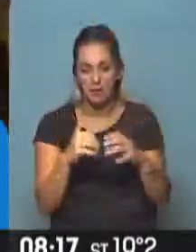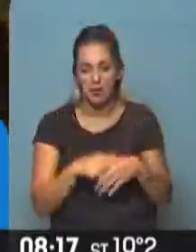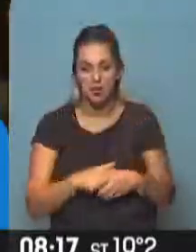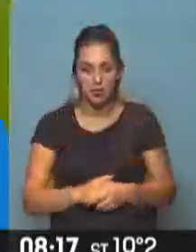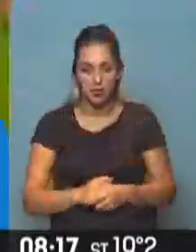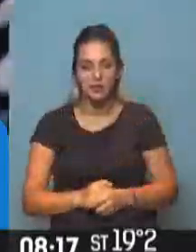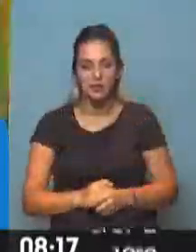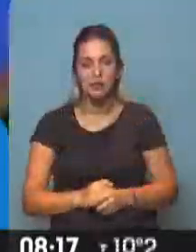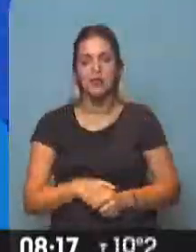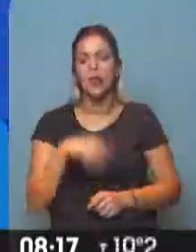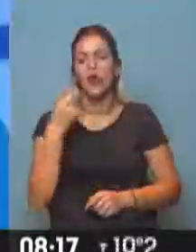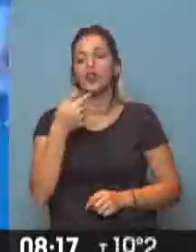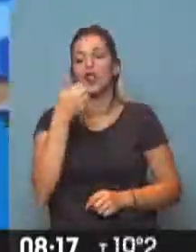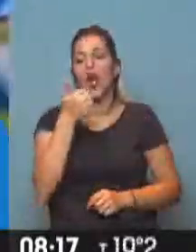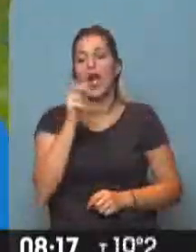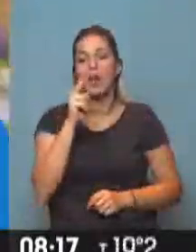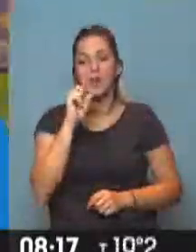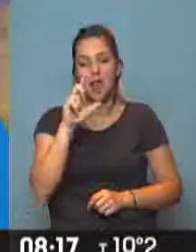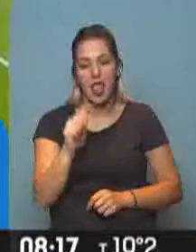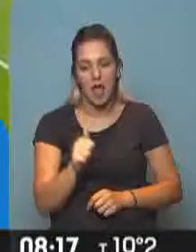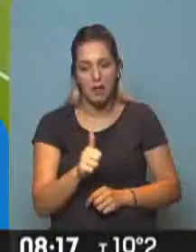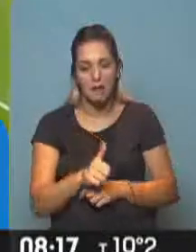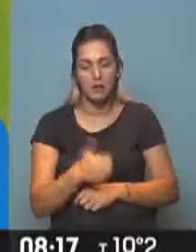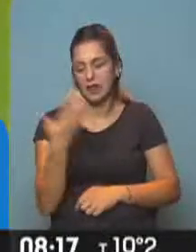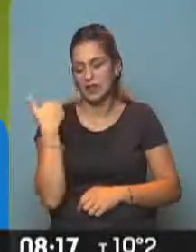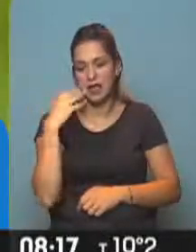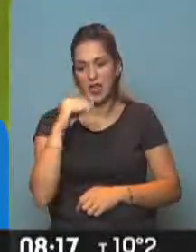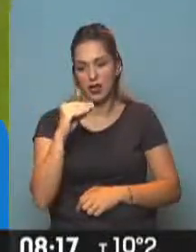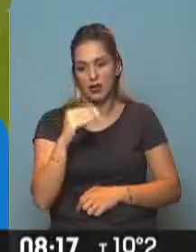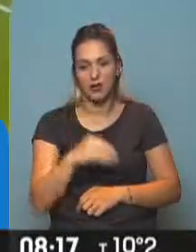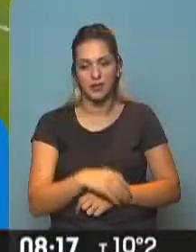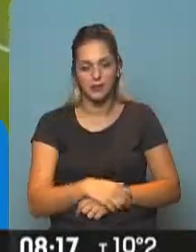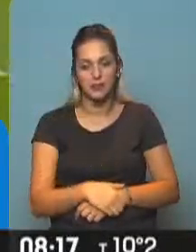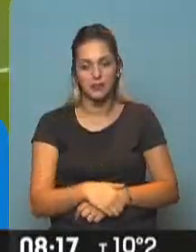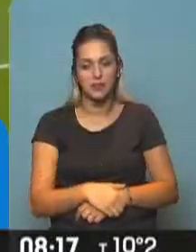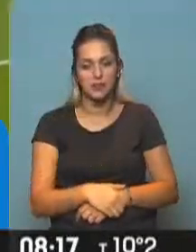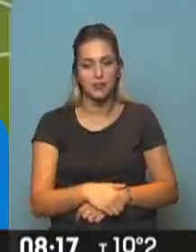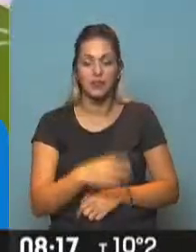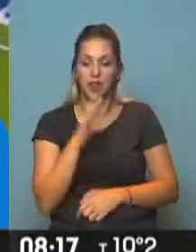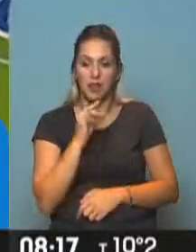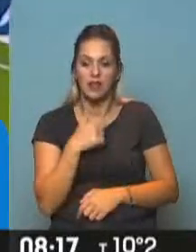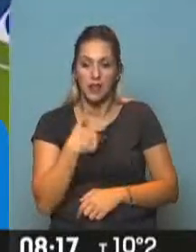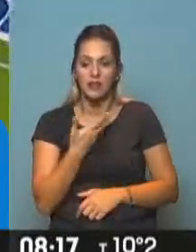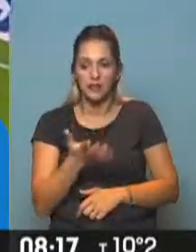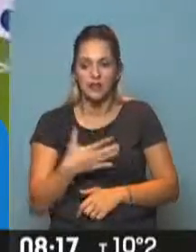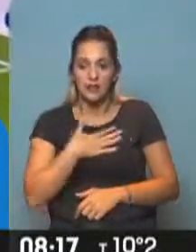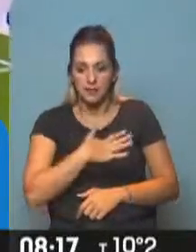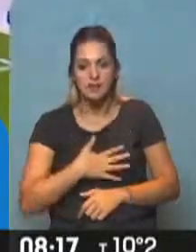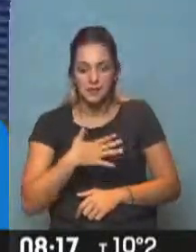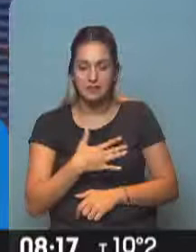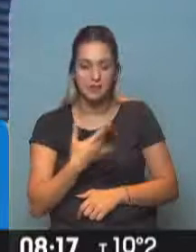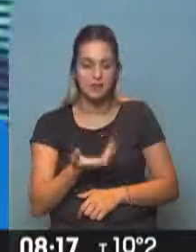Guanchope Ávila, otra de las cartas fuertes que tuvo Boca en la noche de ayer y tan esperada por Guillermo Barros Schelotto, que encuentra en él otra